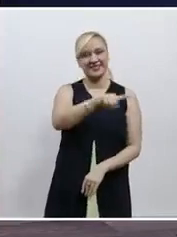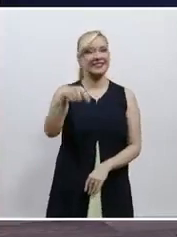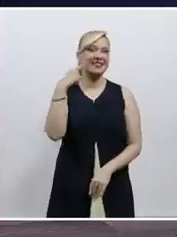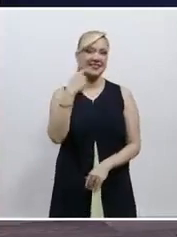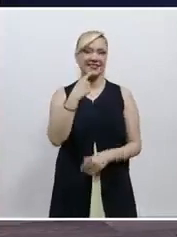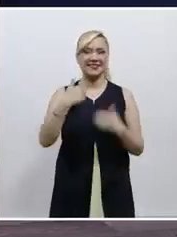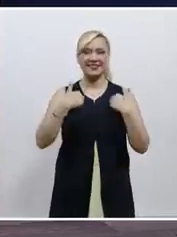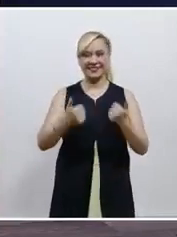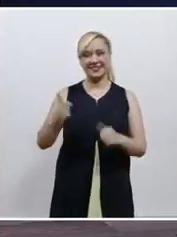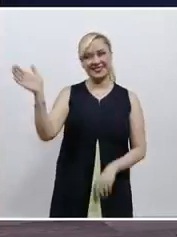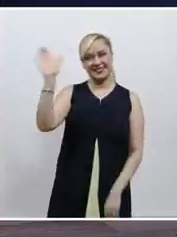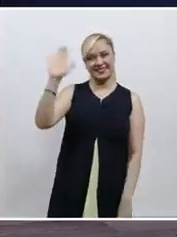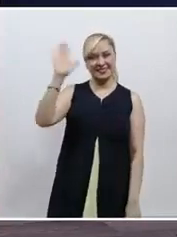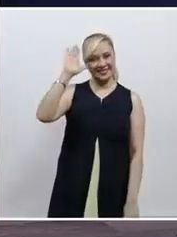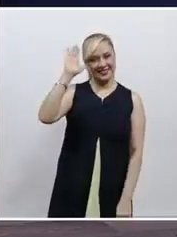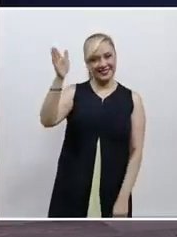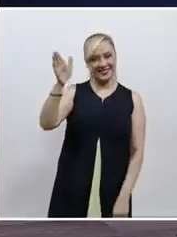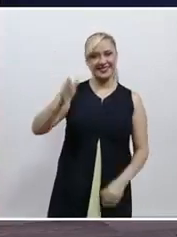señas mexicana. Hola, Nidia.